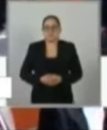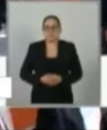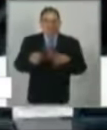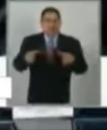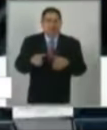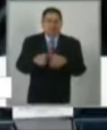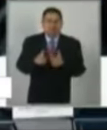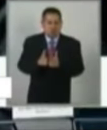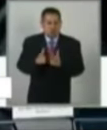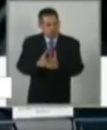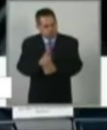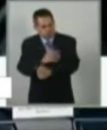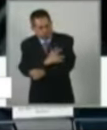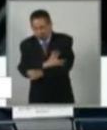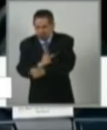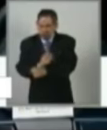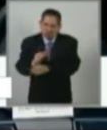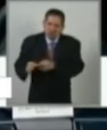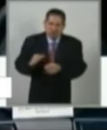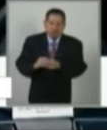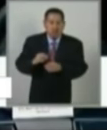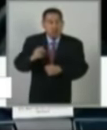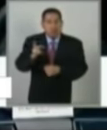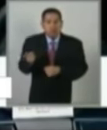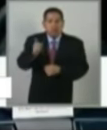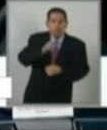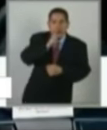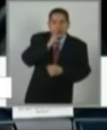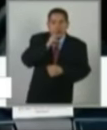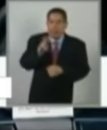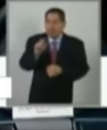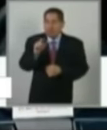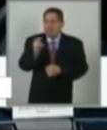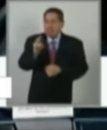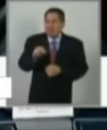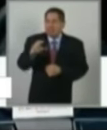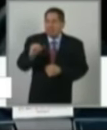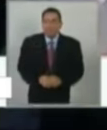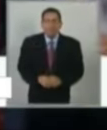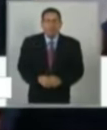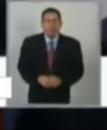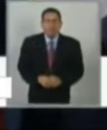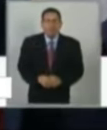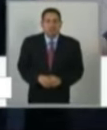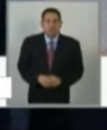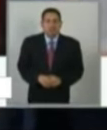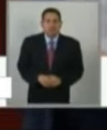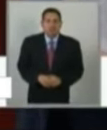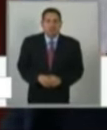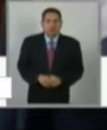presidente, en esto hay un error que no conviene a la República. Gracias,